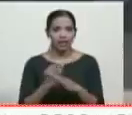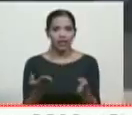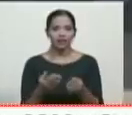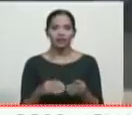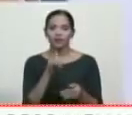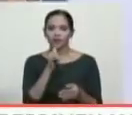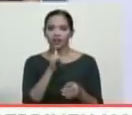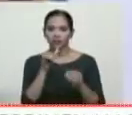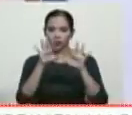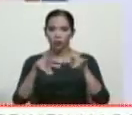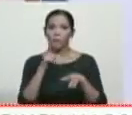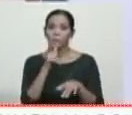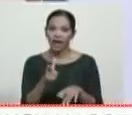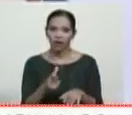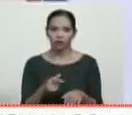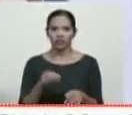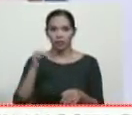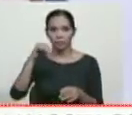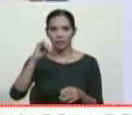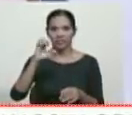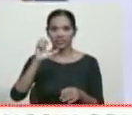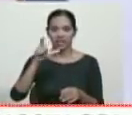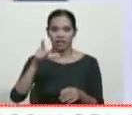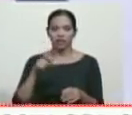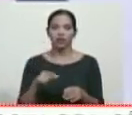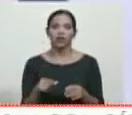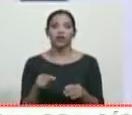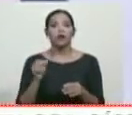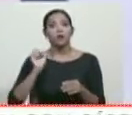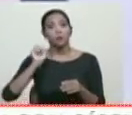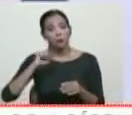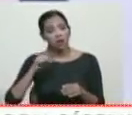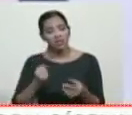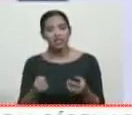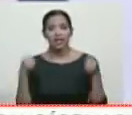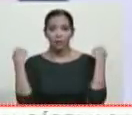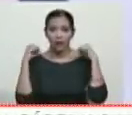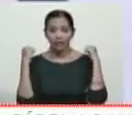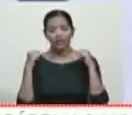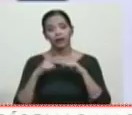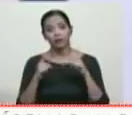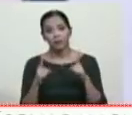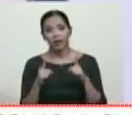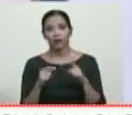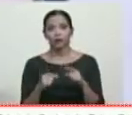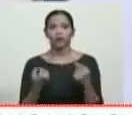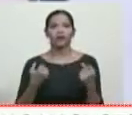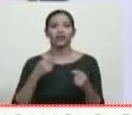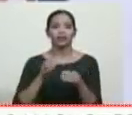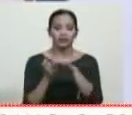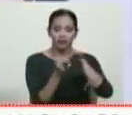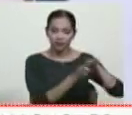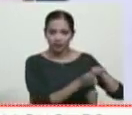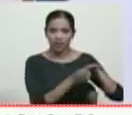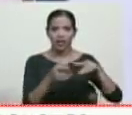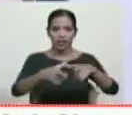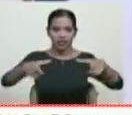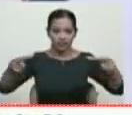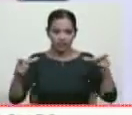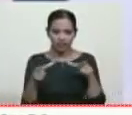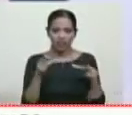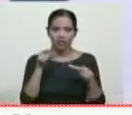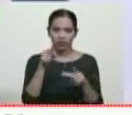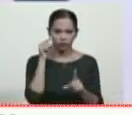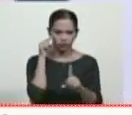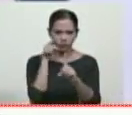Bachelet. Probablemente sí, en la práctica, pero hay otro escenario, que es el escenario que tú construyes desde la percepción.